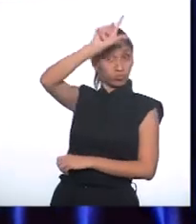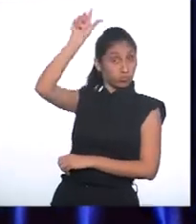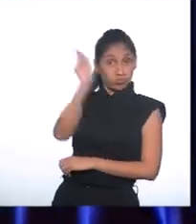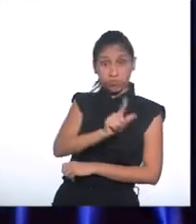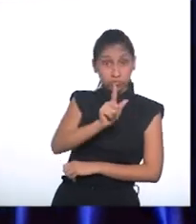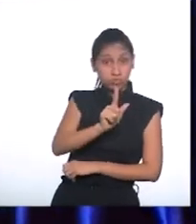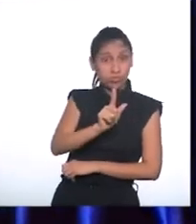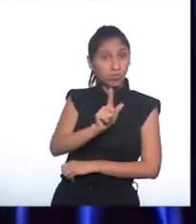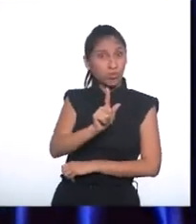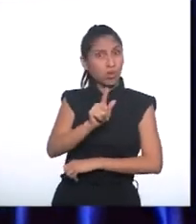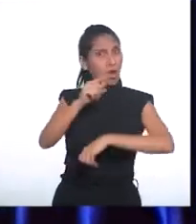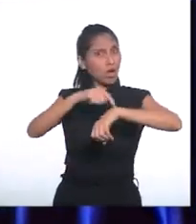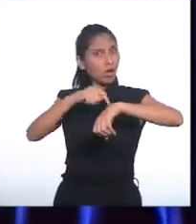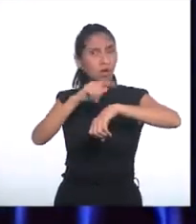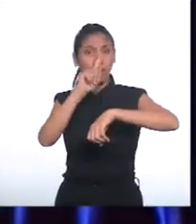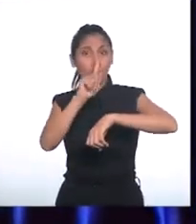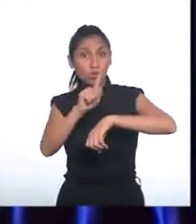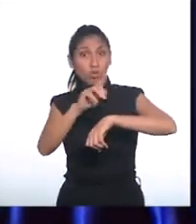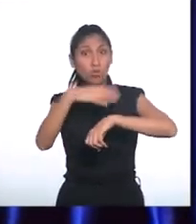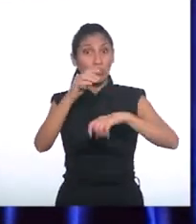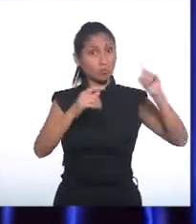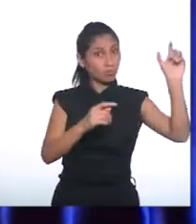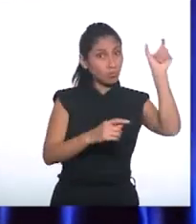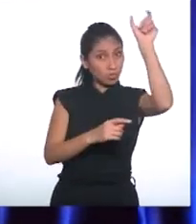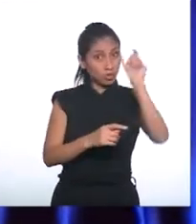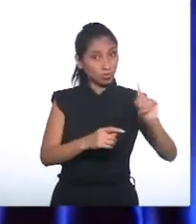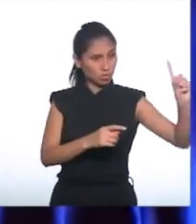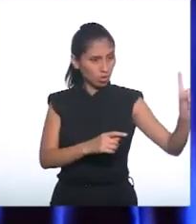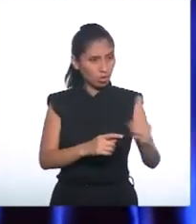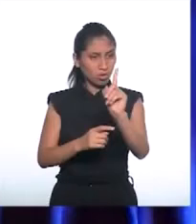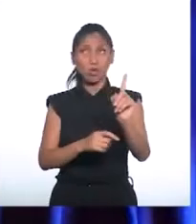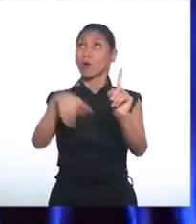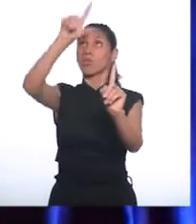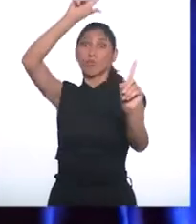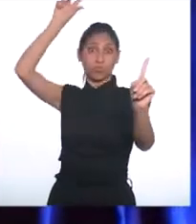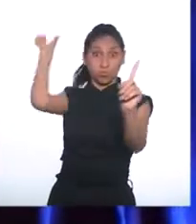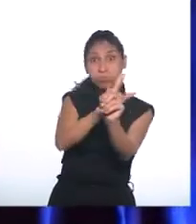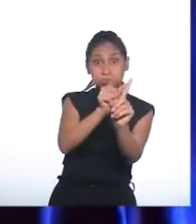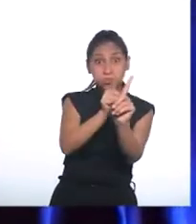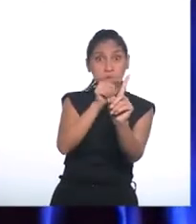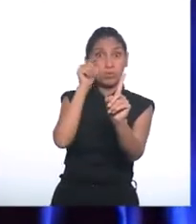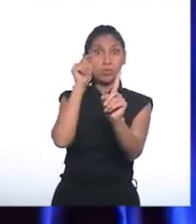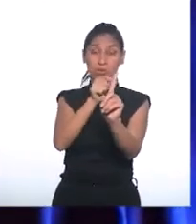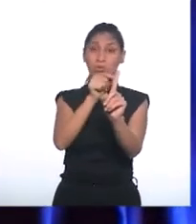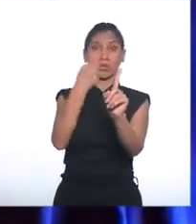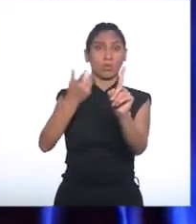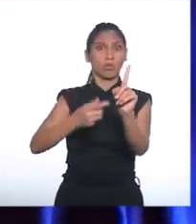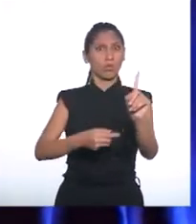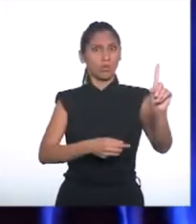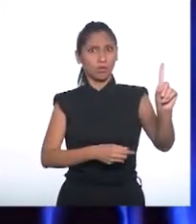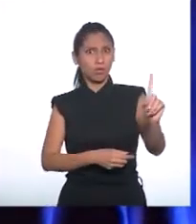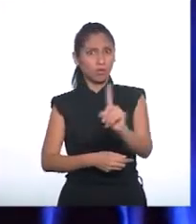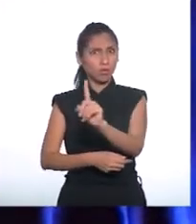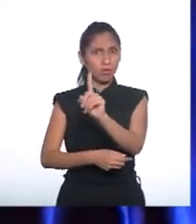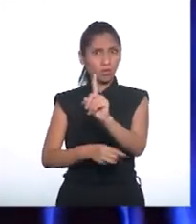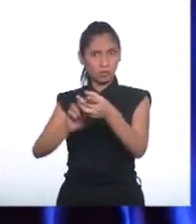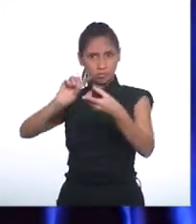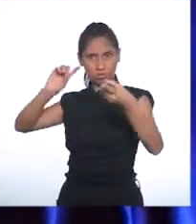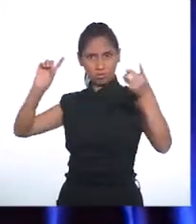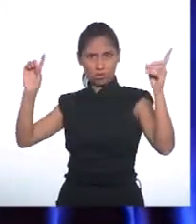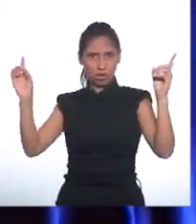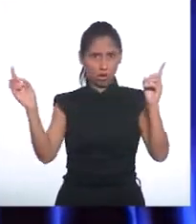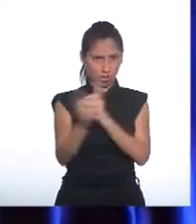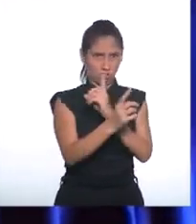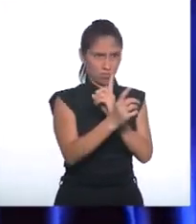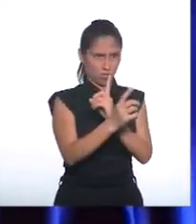12 coge a un runa yendo a cualquier cerro, entonces ese runa se vuelve un